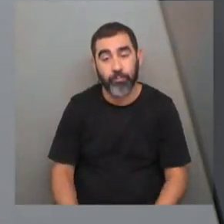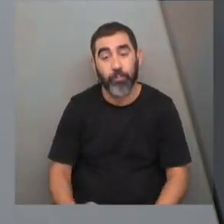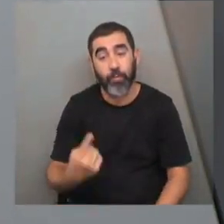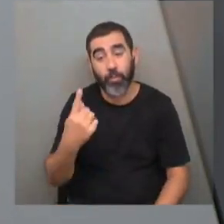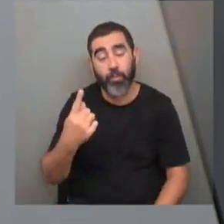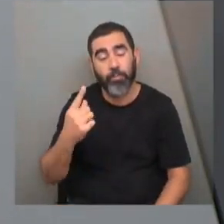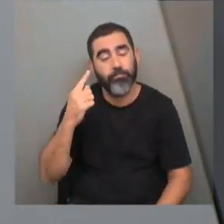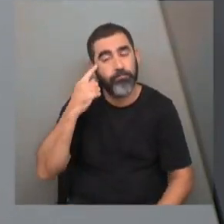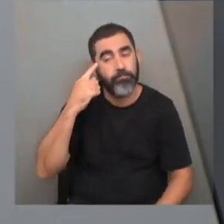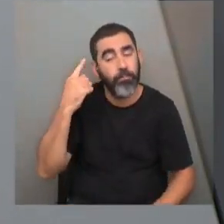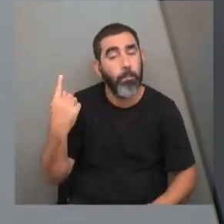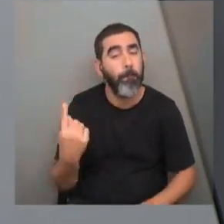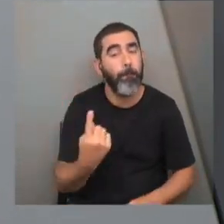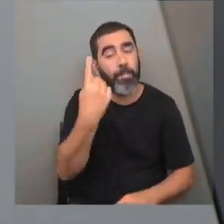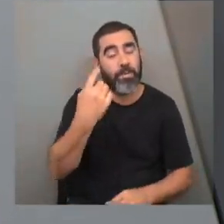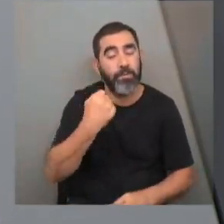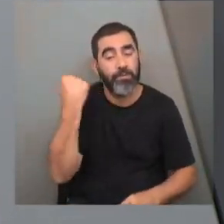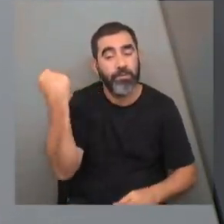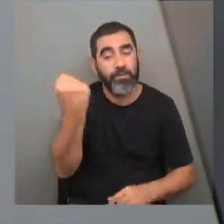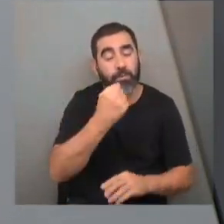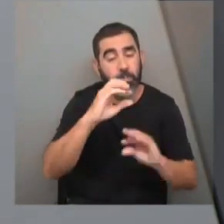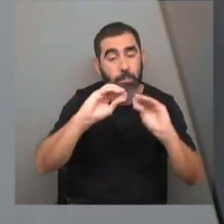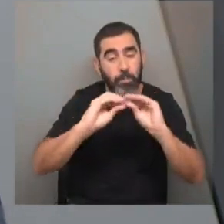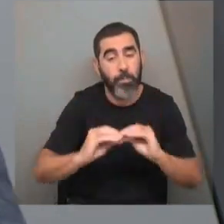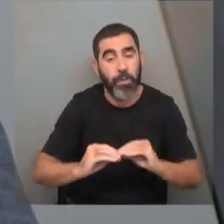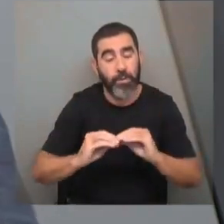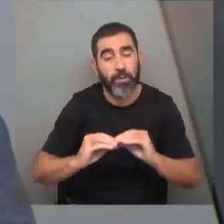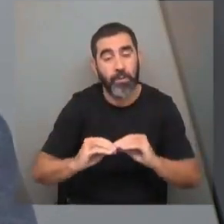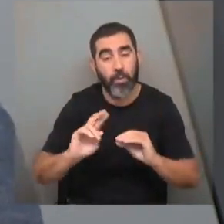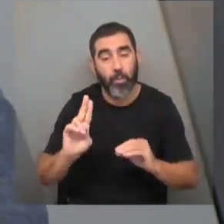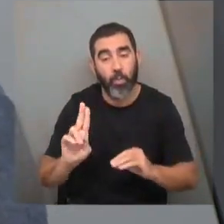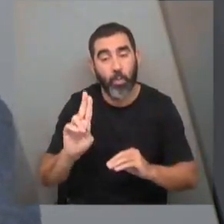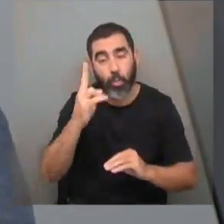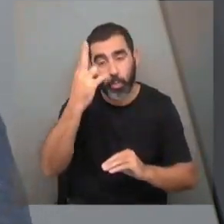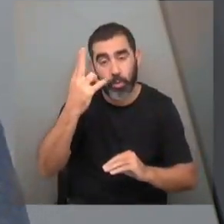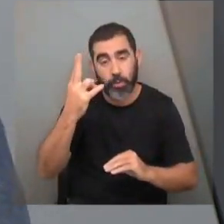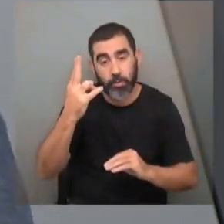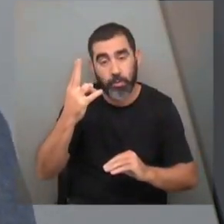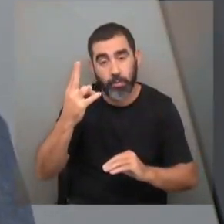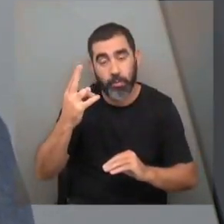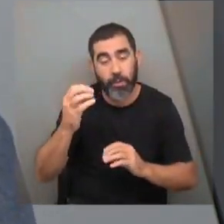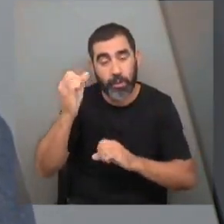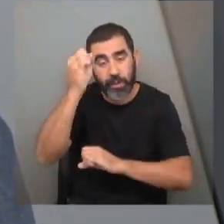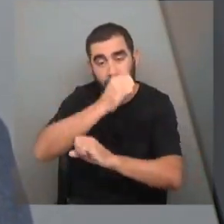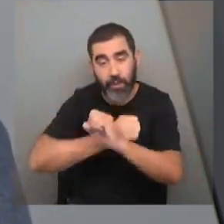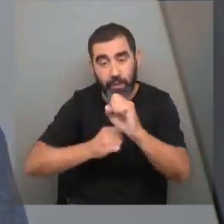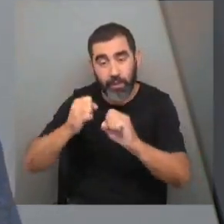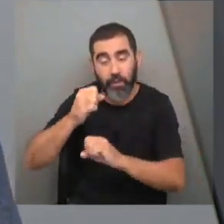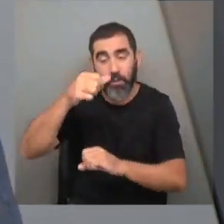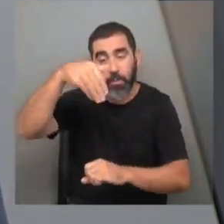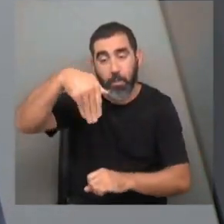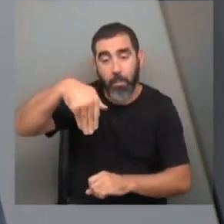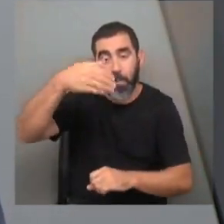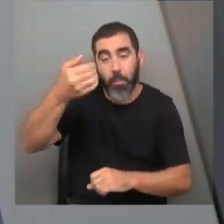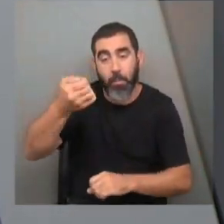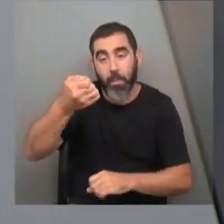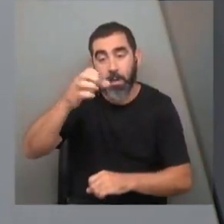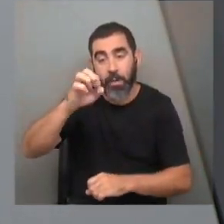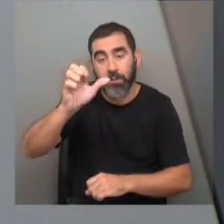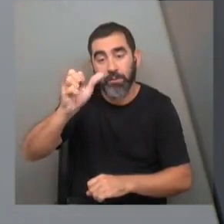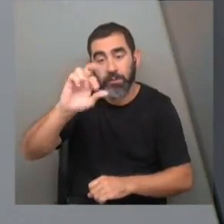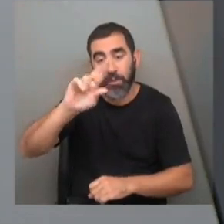los precursores, principales precursores de la matemática, de la Escuela Matemática Uruguaya, que fue el ingeniero José Luis Macera. La Facultad de